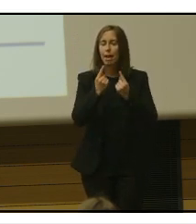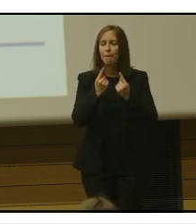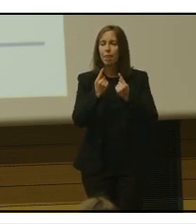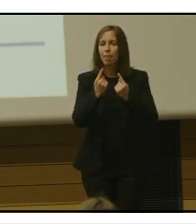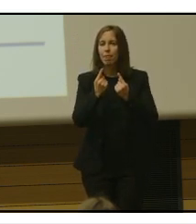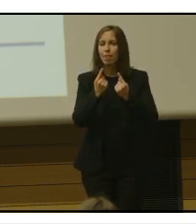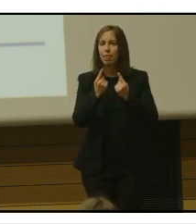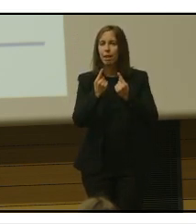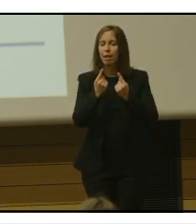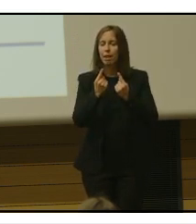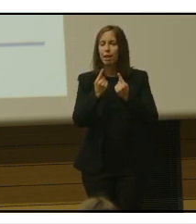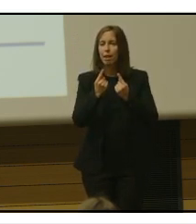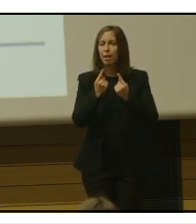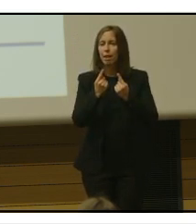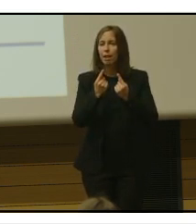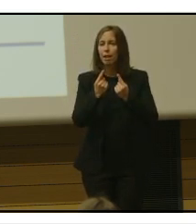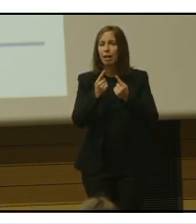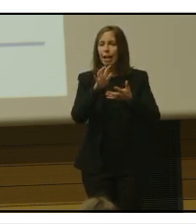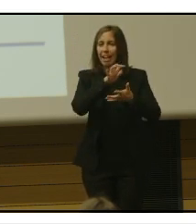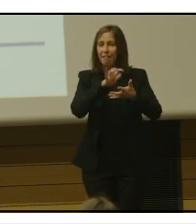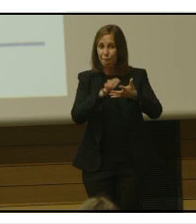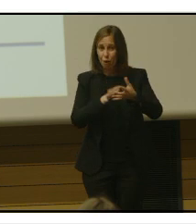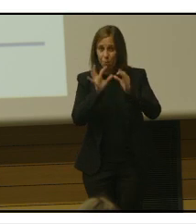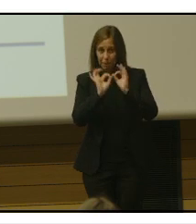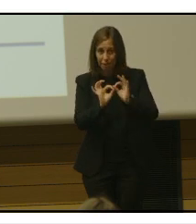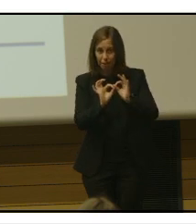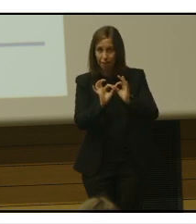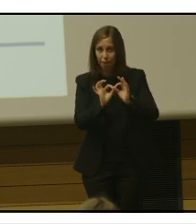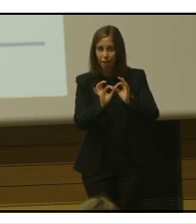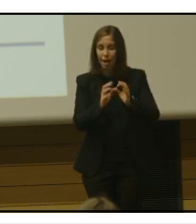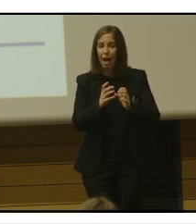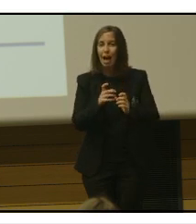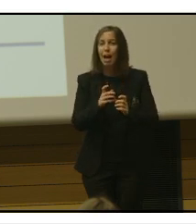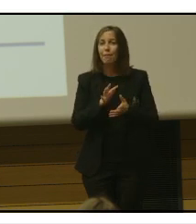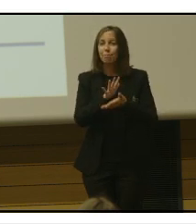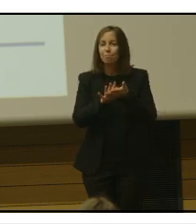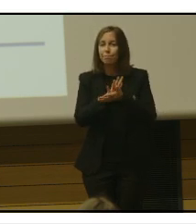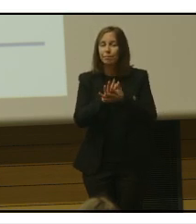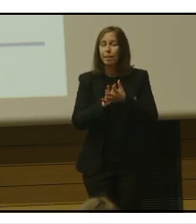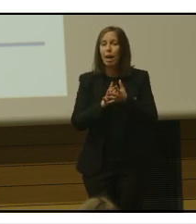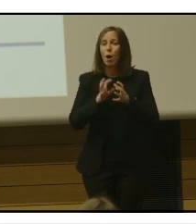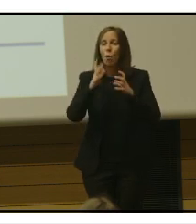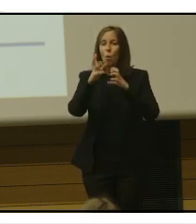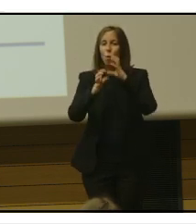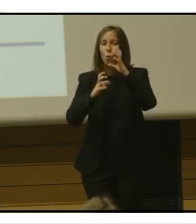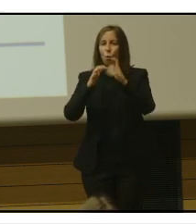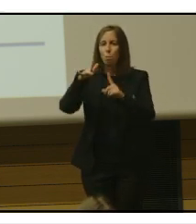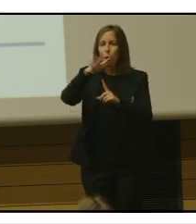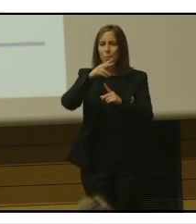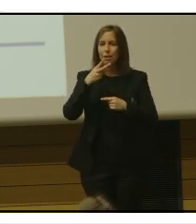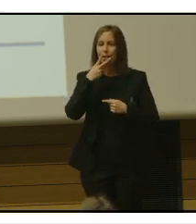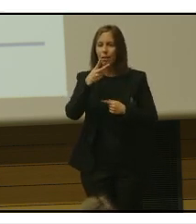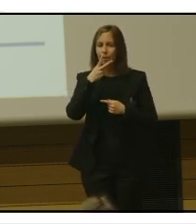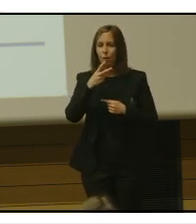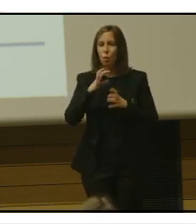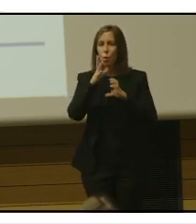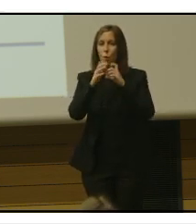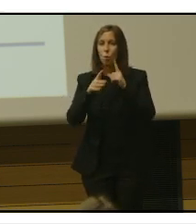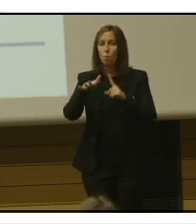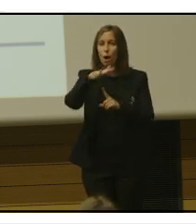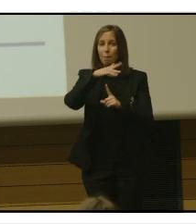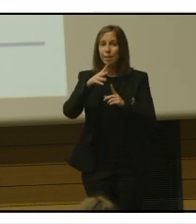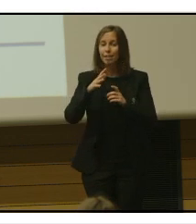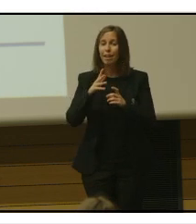el año 72 es cuando el Surgeon General por primera vez habla del humo ambiental de tabaco. Y en este momento lo que nos dice es que el humo ambiental de tabaco